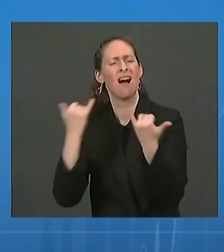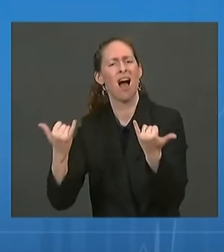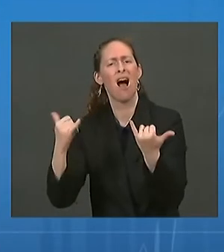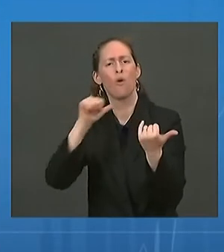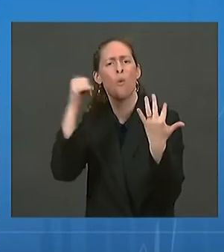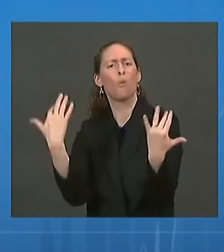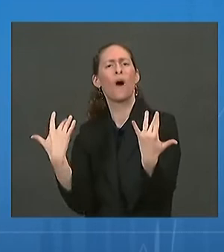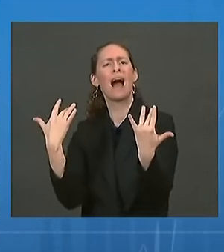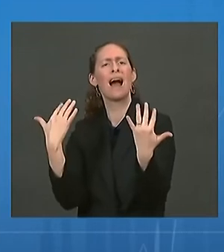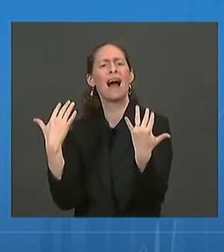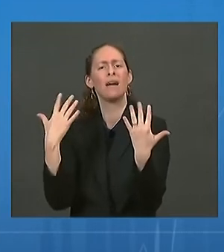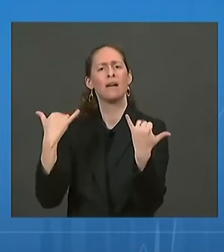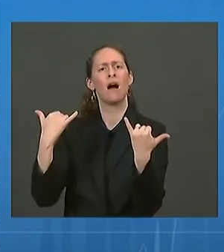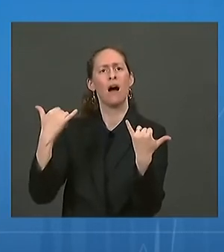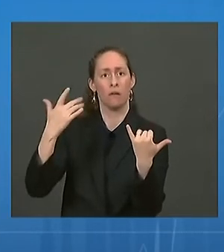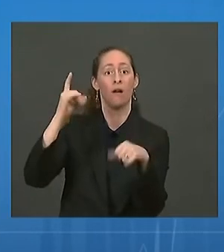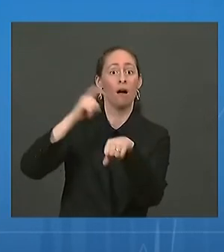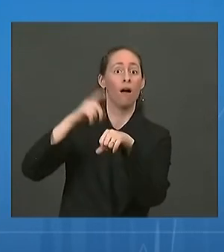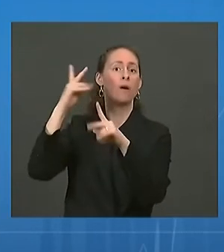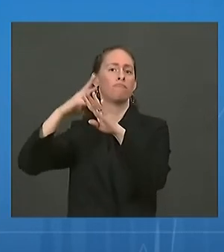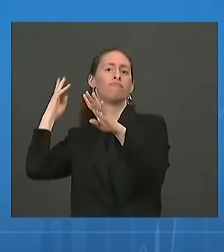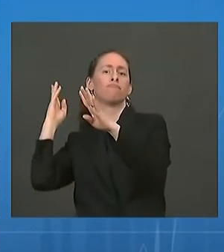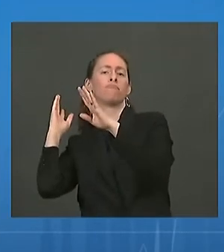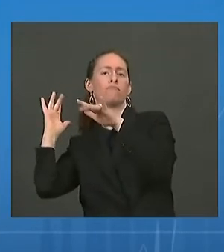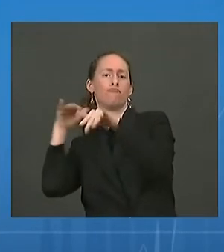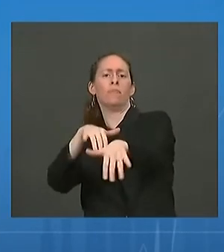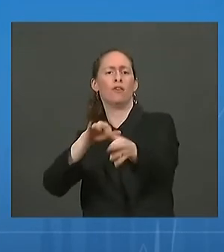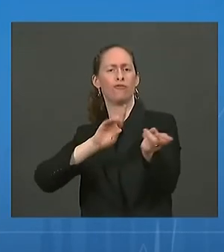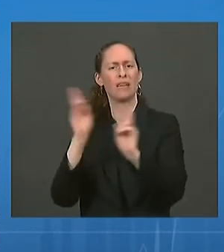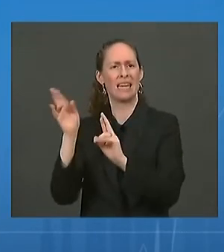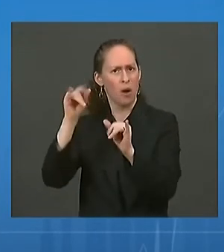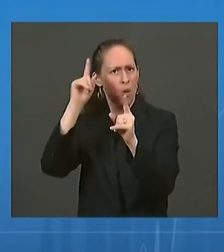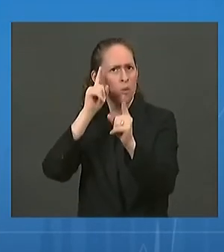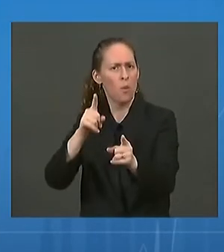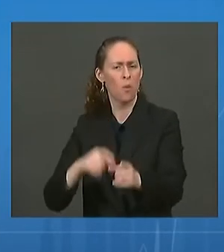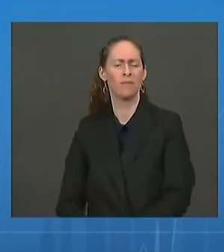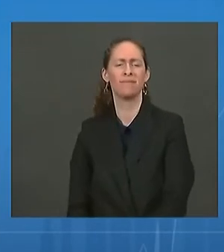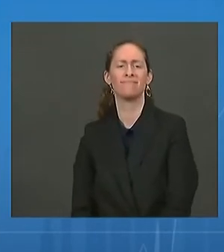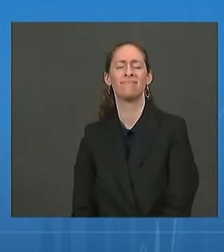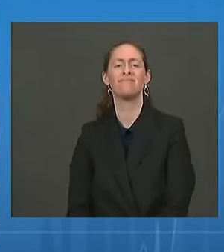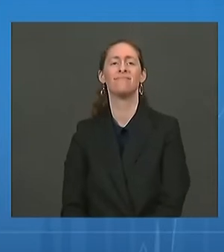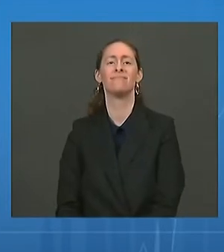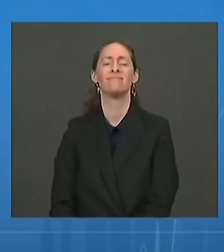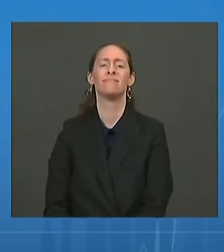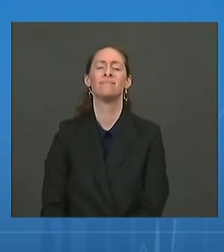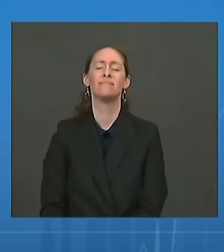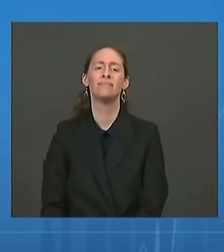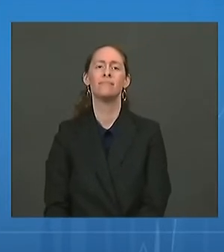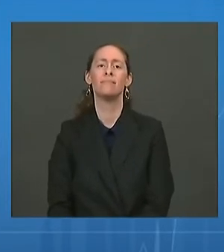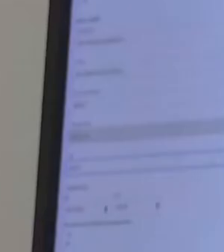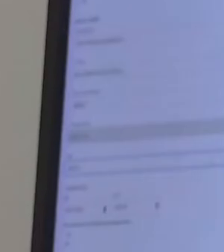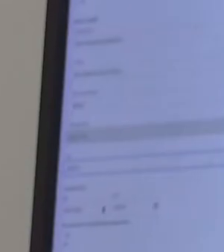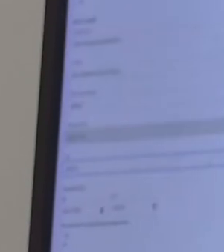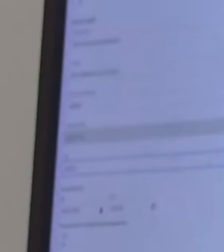al mes y tiempo nuestro mensaje es simple si está completamente vacunado y lo hizo antes de junio vaya a recibir una vacuna de refuerzo hoy